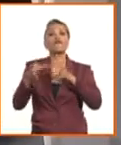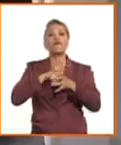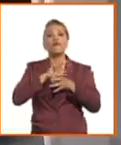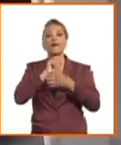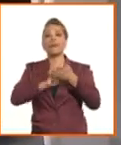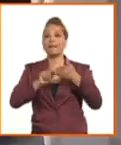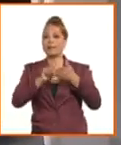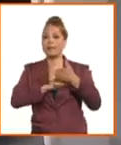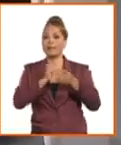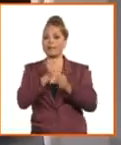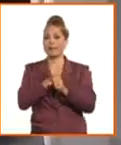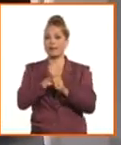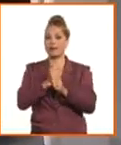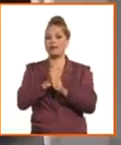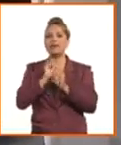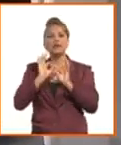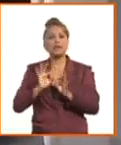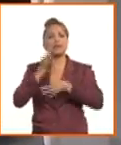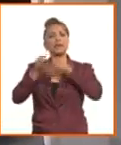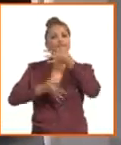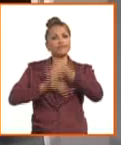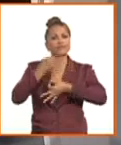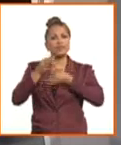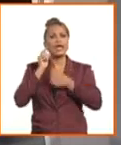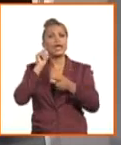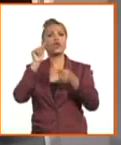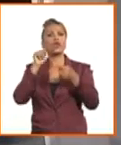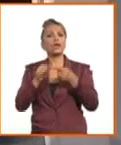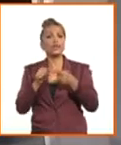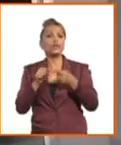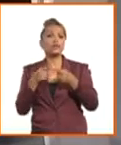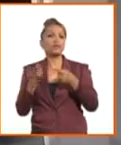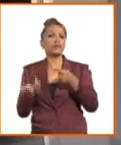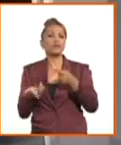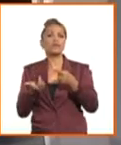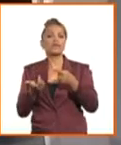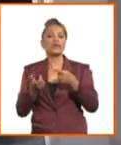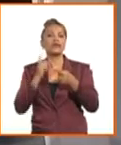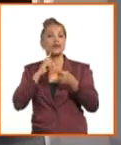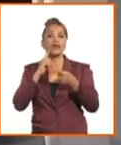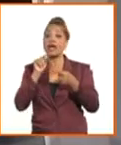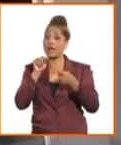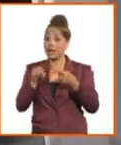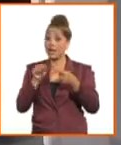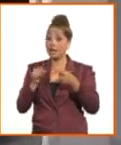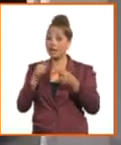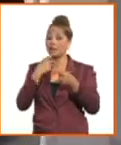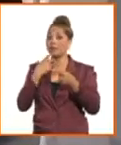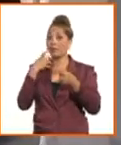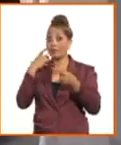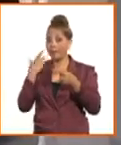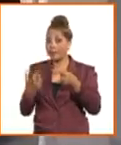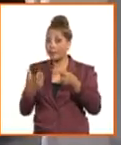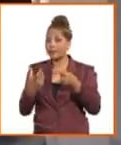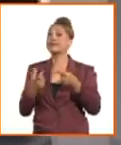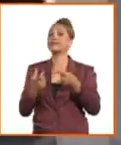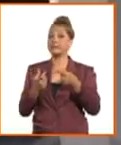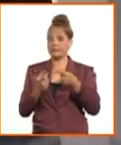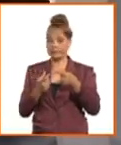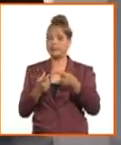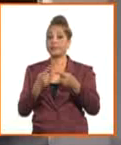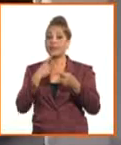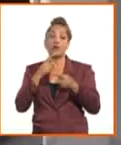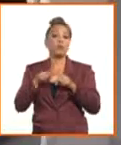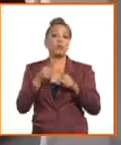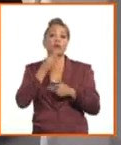nosotros siempre lo hemos planteado. O sea, el objetivo estratégico, y lo tenemos que marcar, y además necesitamos tenerlo bien marcado, porque podemos